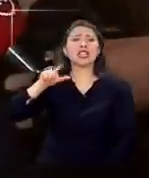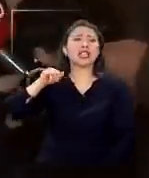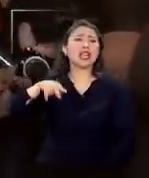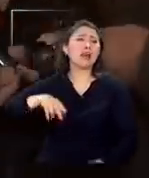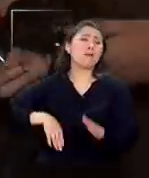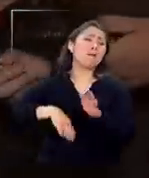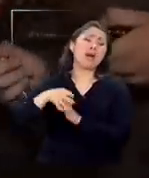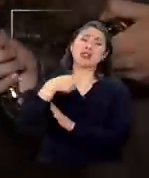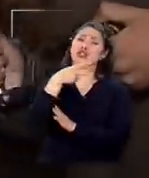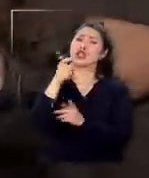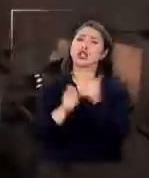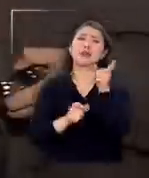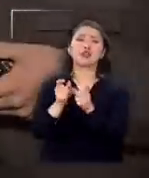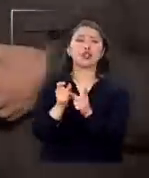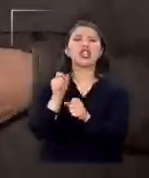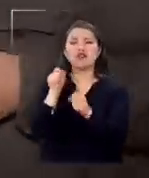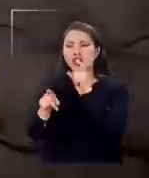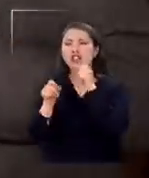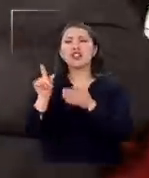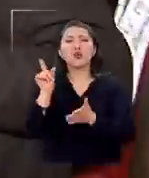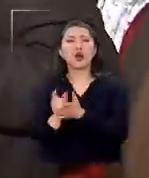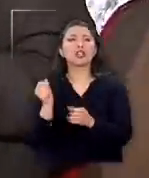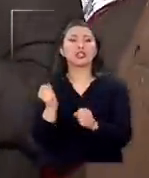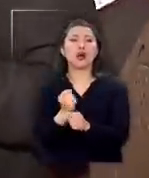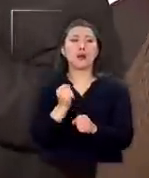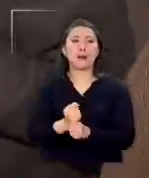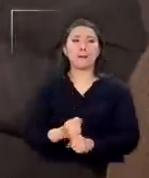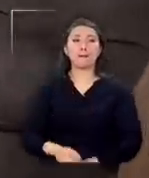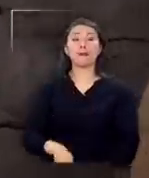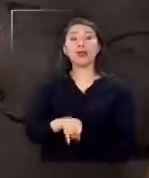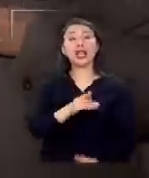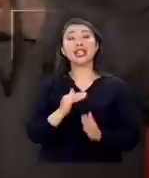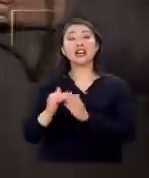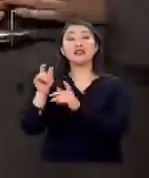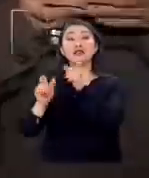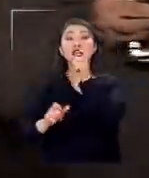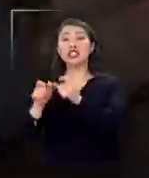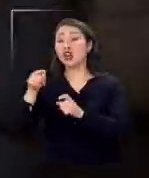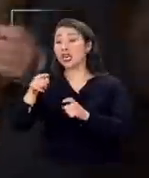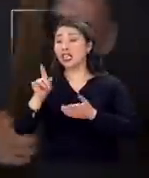estamos aquí defendiendo nuestra fuente de trabajo. Perfecto. Ahí está entonces los vecinos,